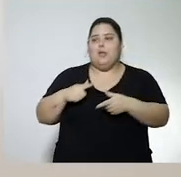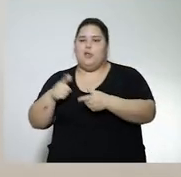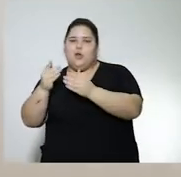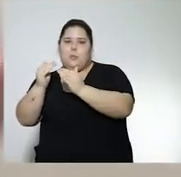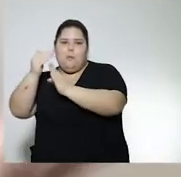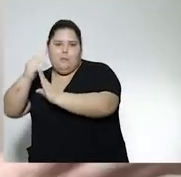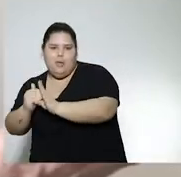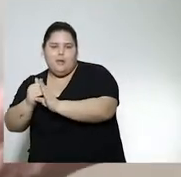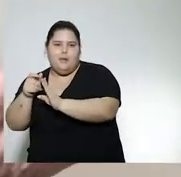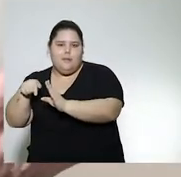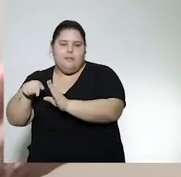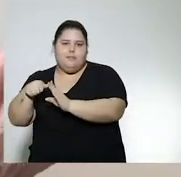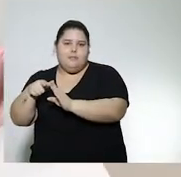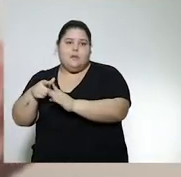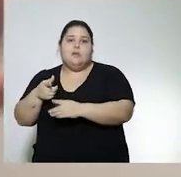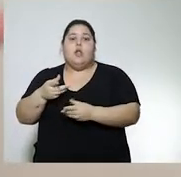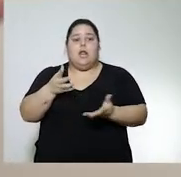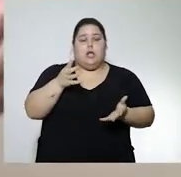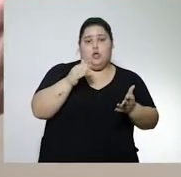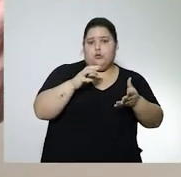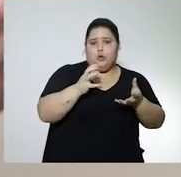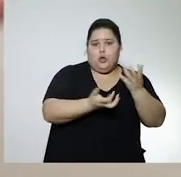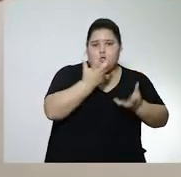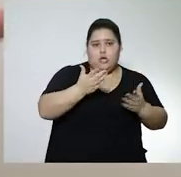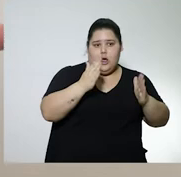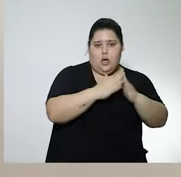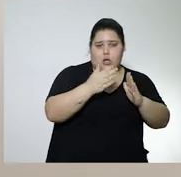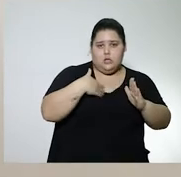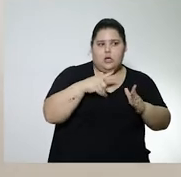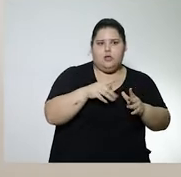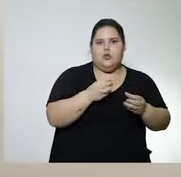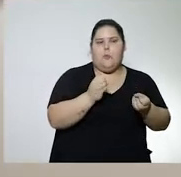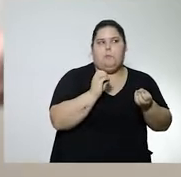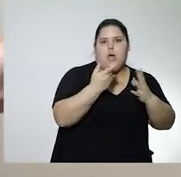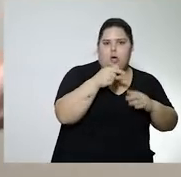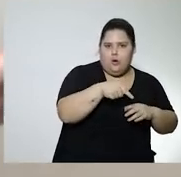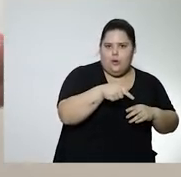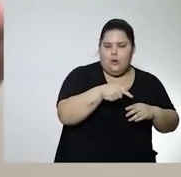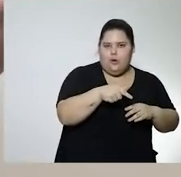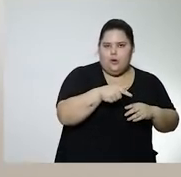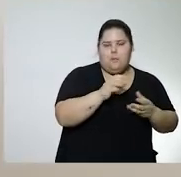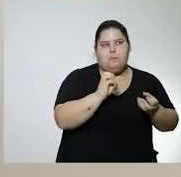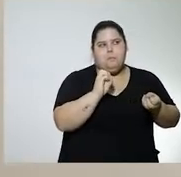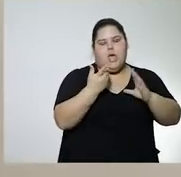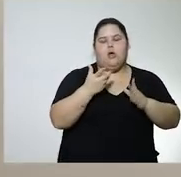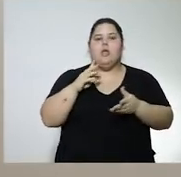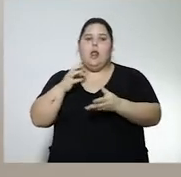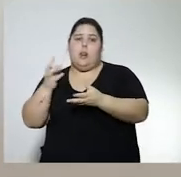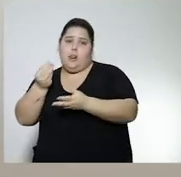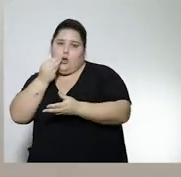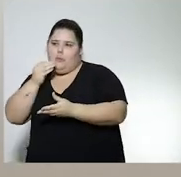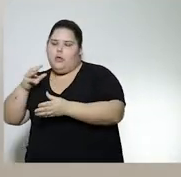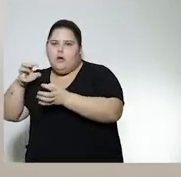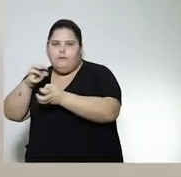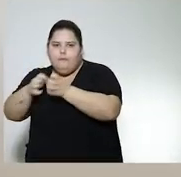cantidad. Lo casero es bueno, lo casero es mejor que lo industrial. Entonces, todo lo que